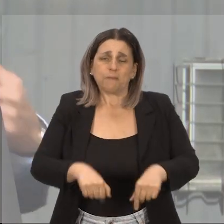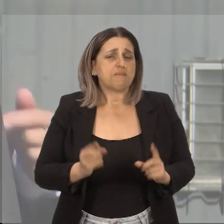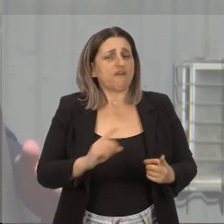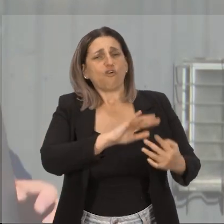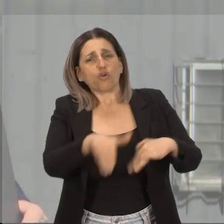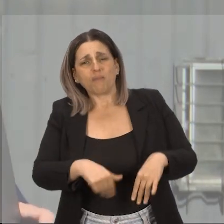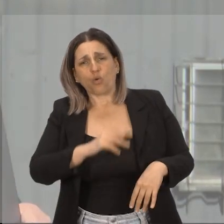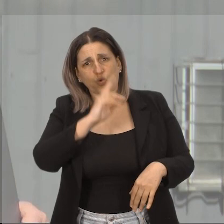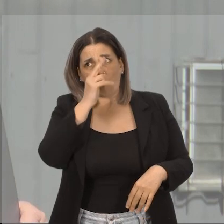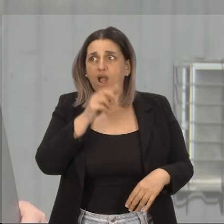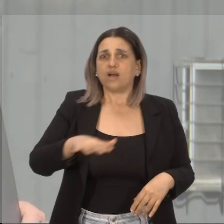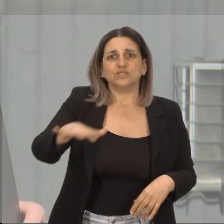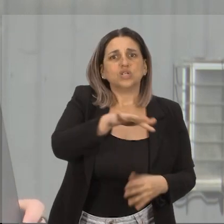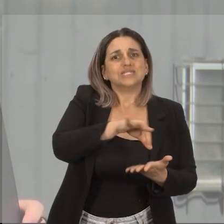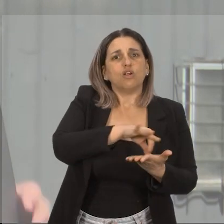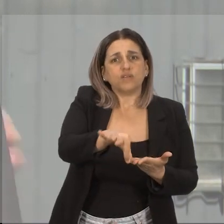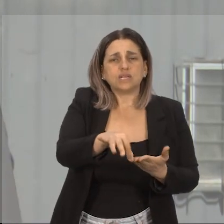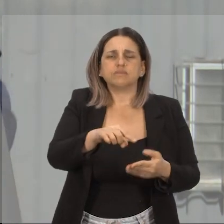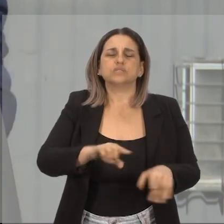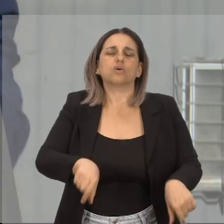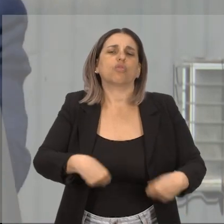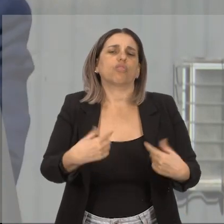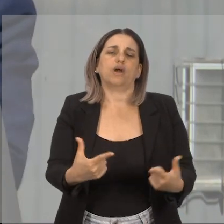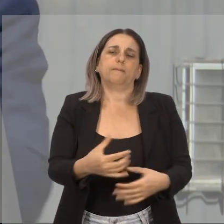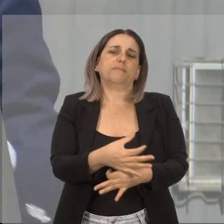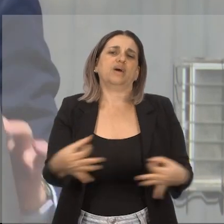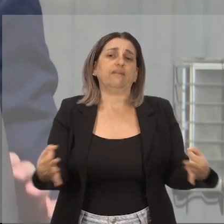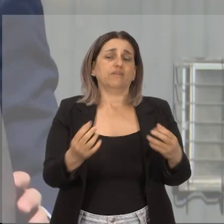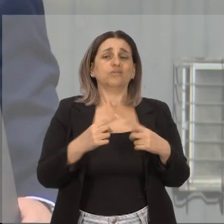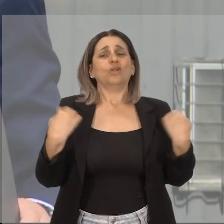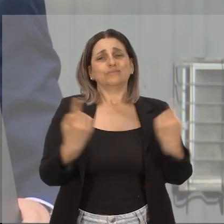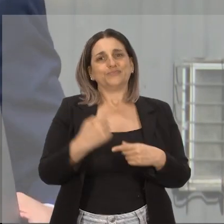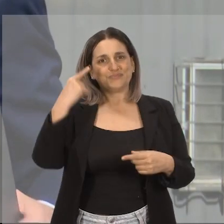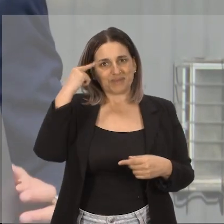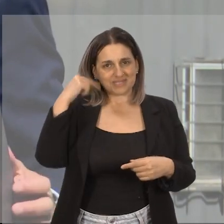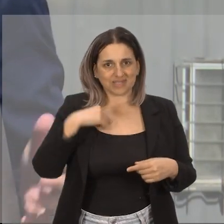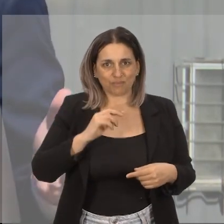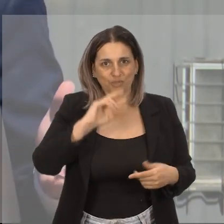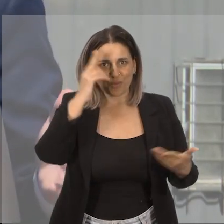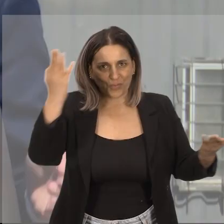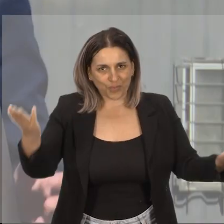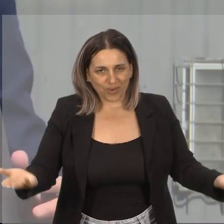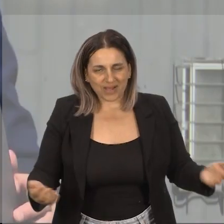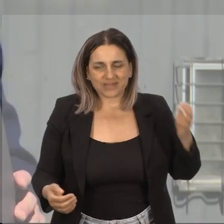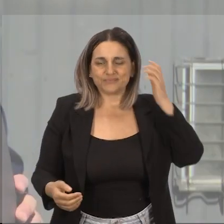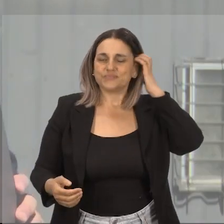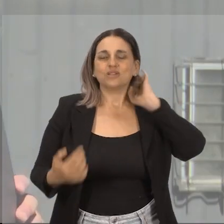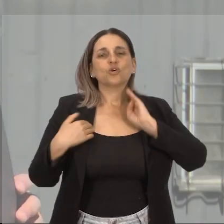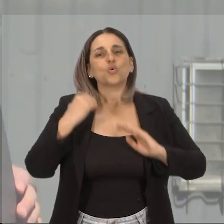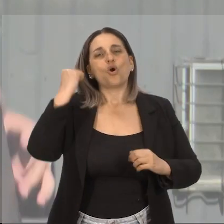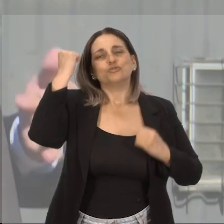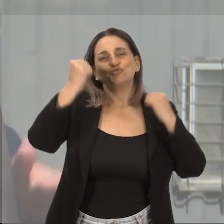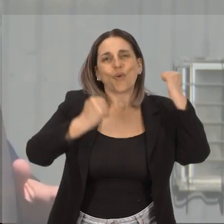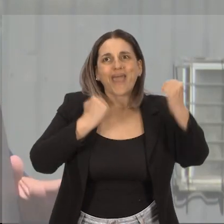caso una zona franca de servicios, creo que le ata el moño a lo que uno piensa del país, a lo que